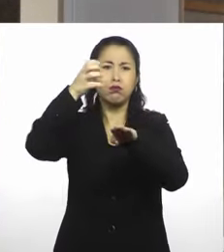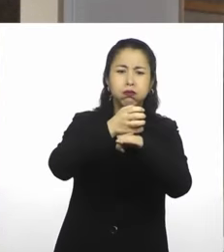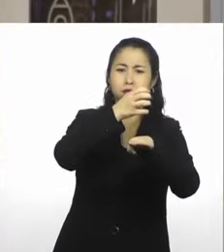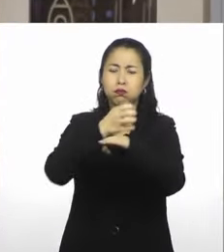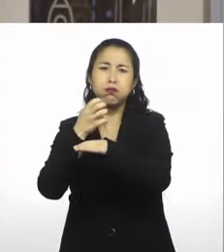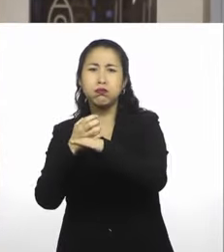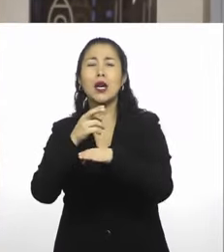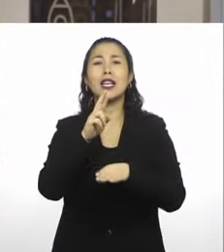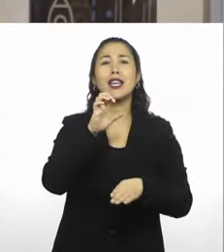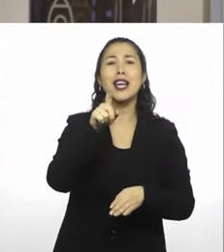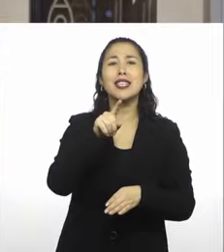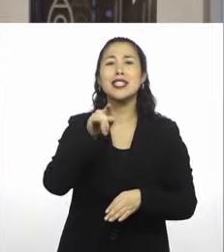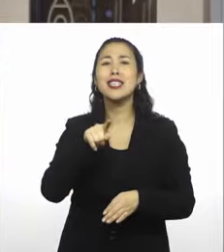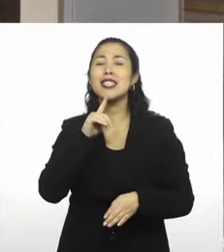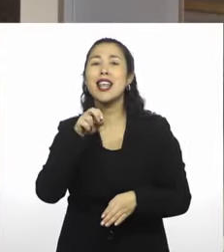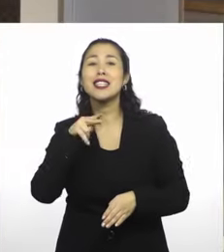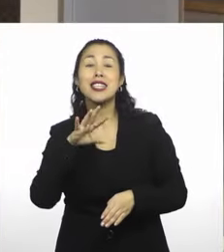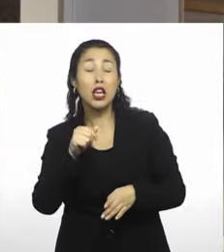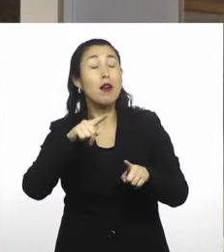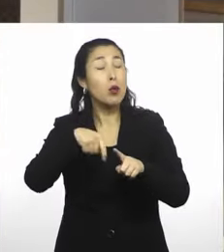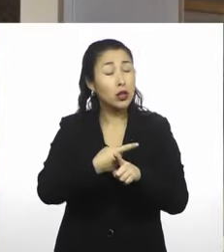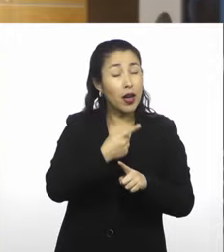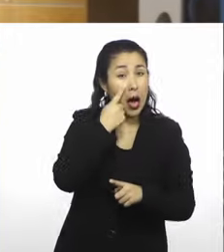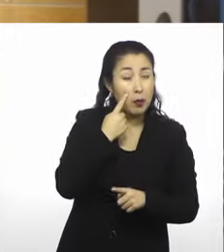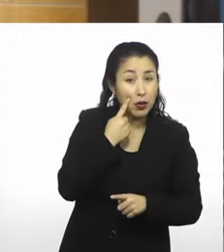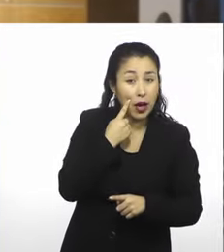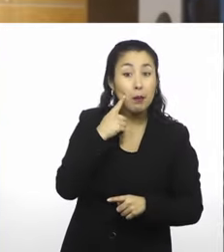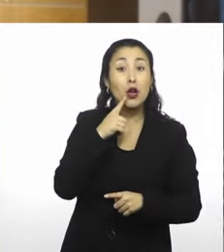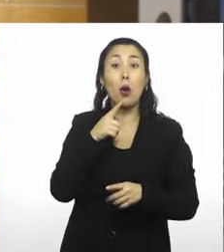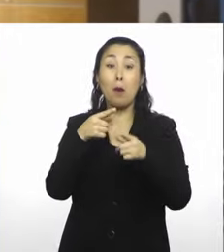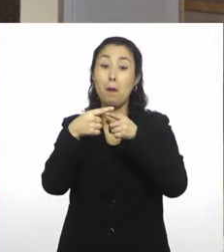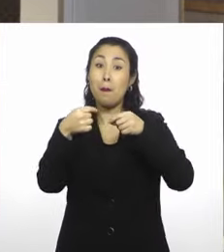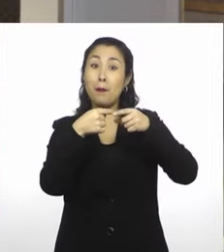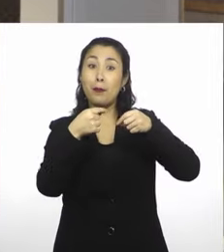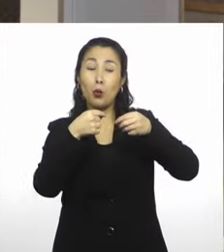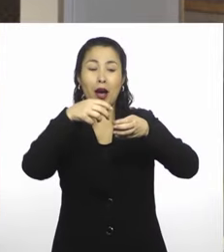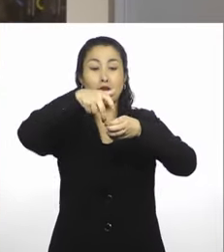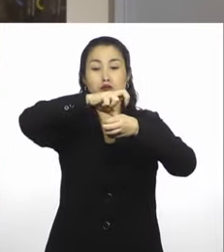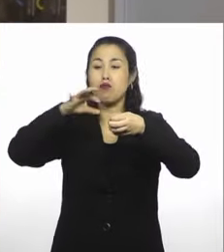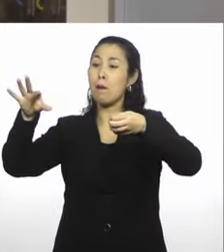vez vamos a poner nuestra pluma dentro de un recipiente.